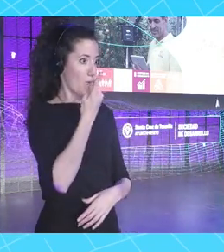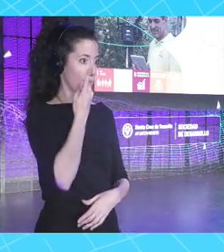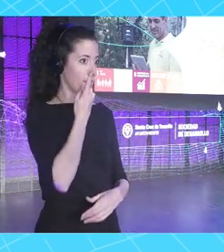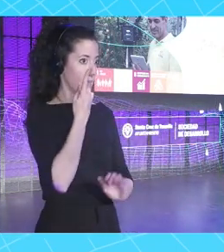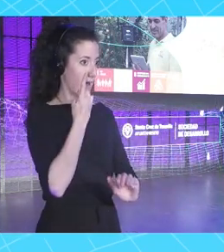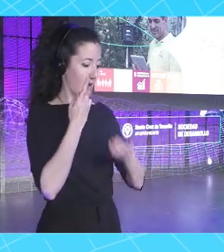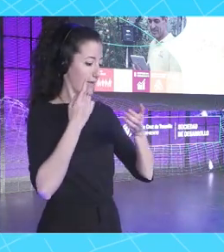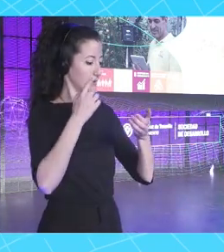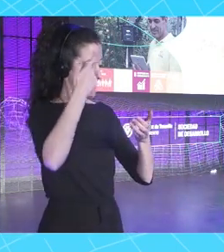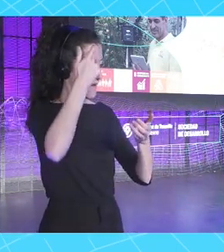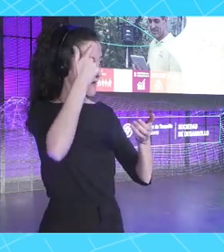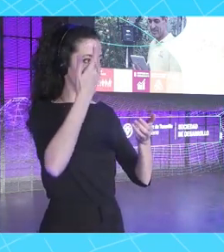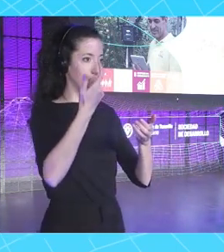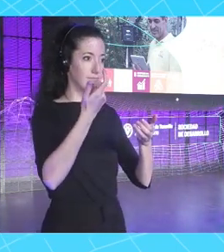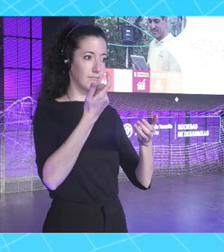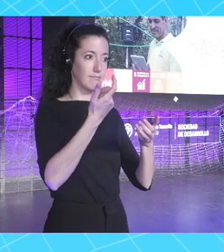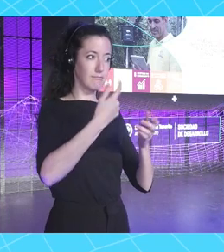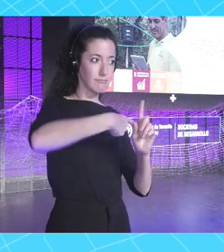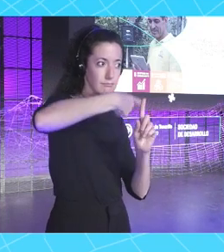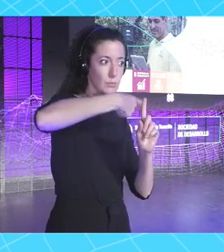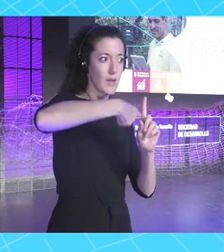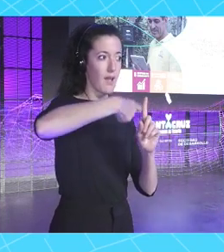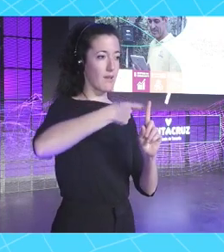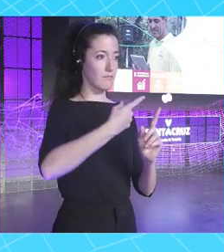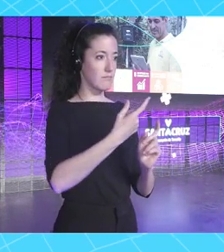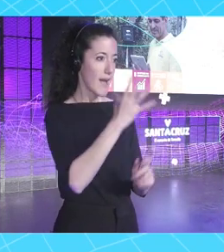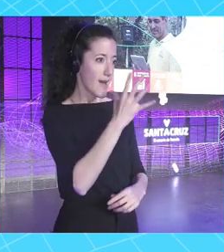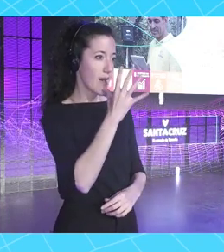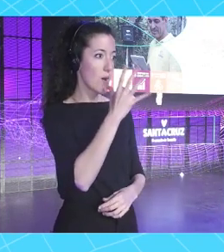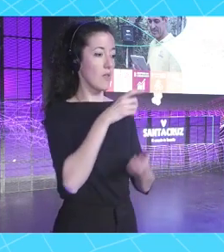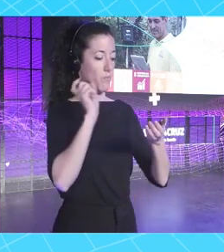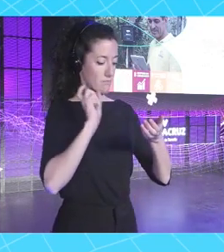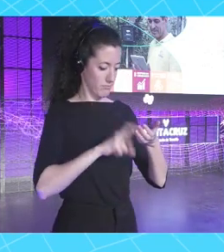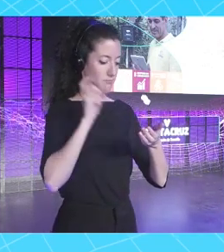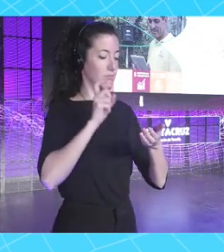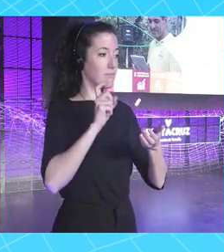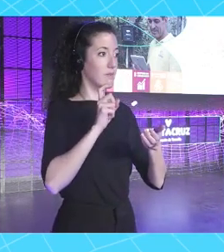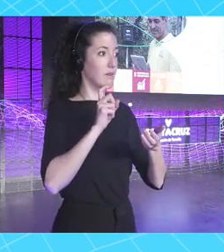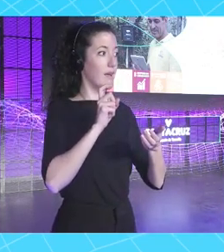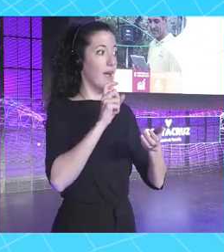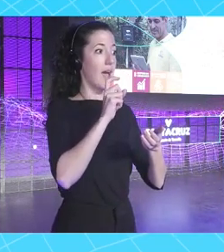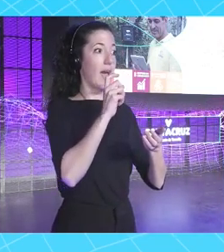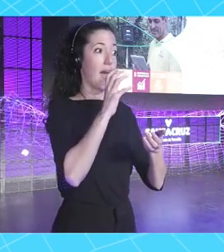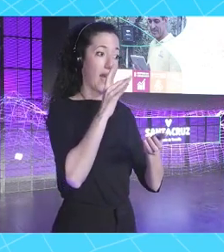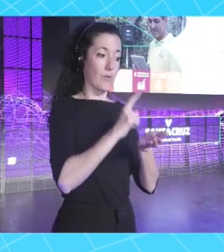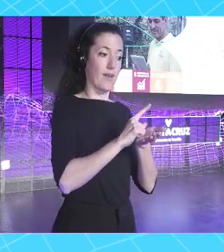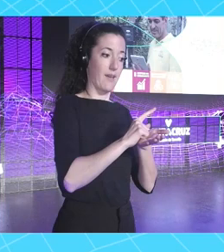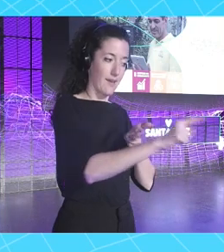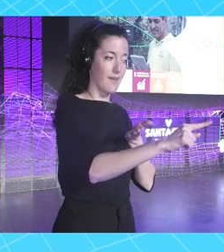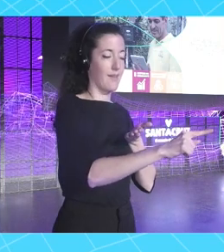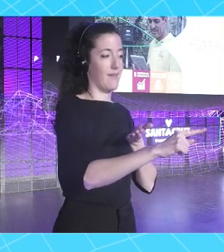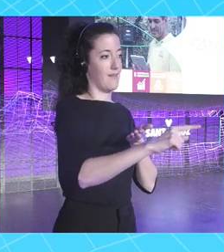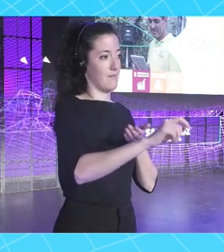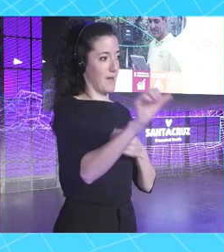hacer una llamada de teléfono o activar una válvula y decir regamos ahora o echamos más fertilizantes